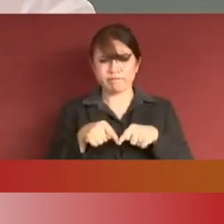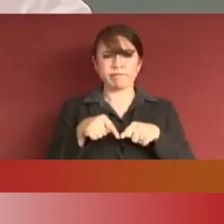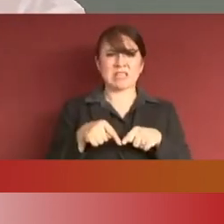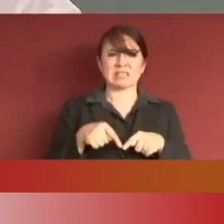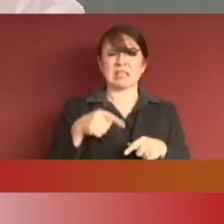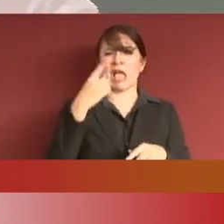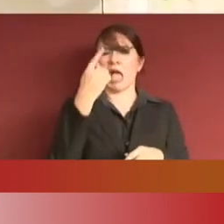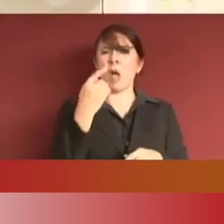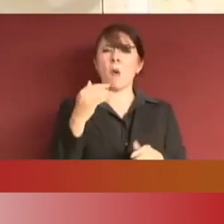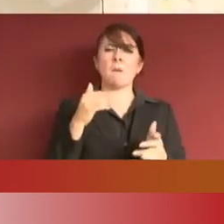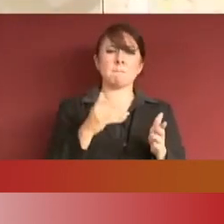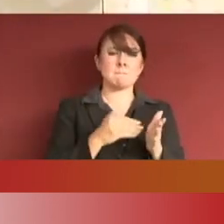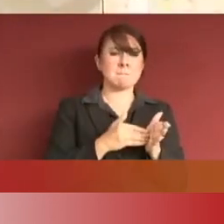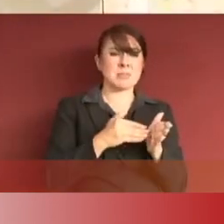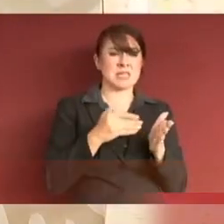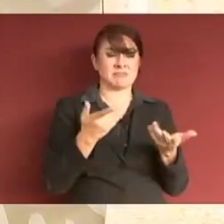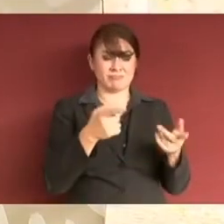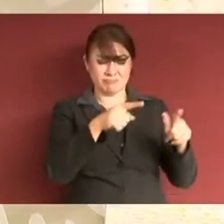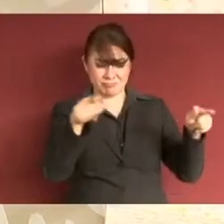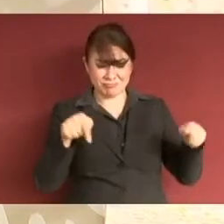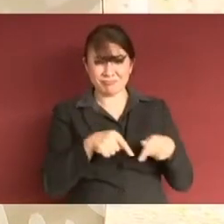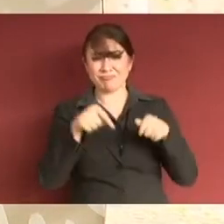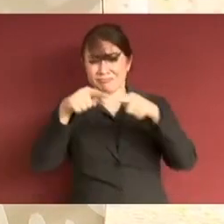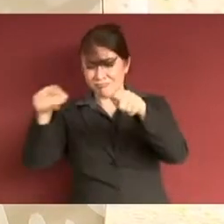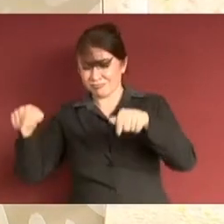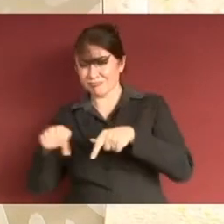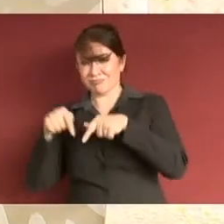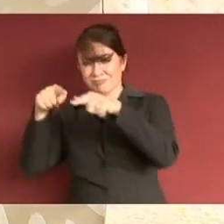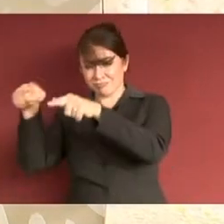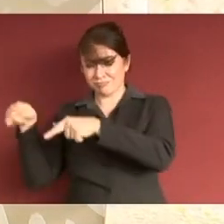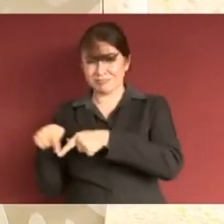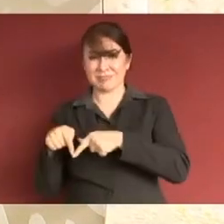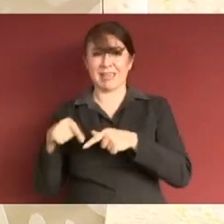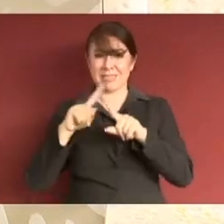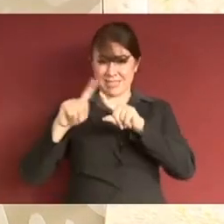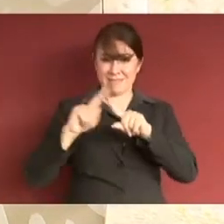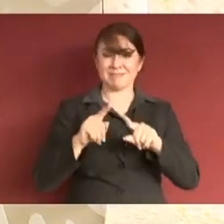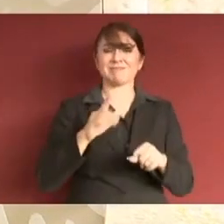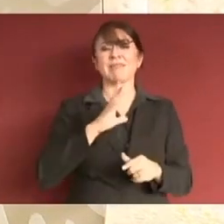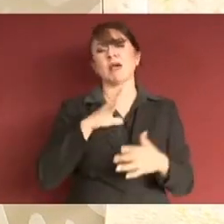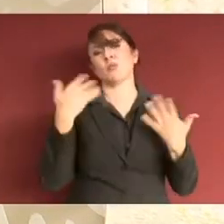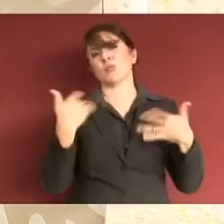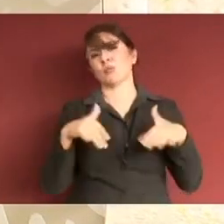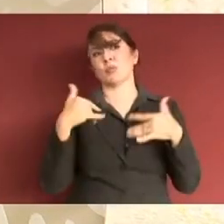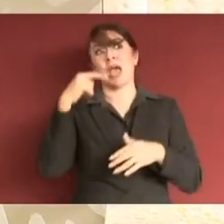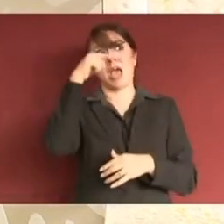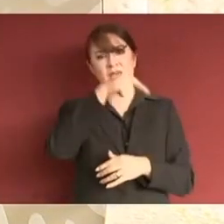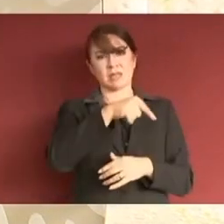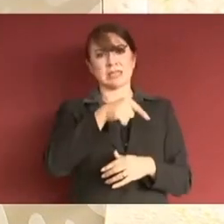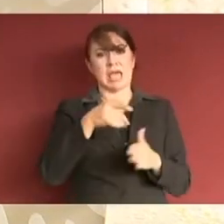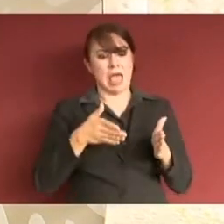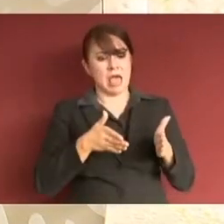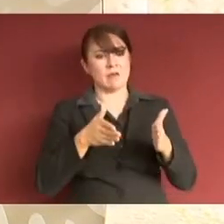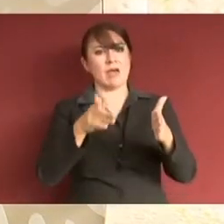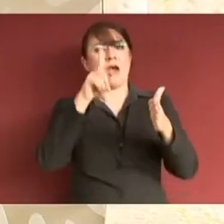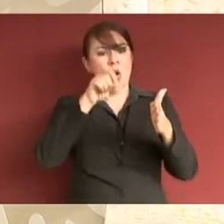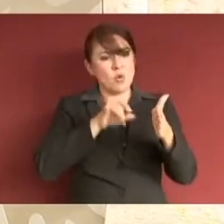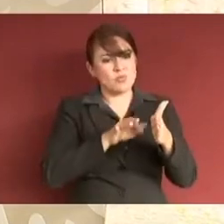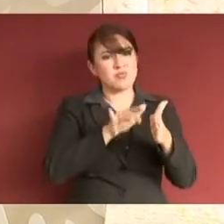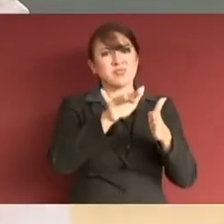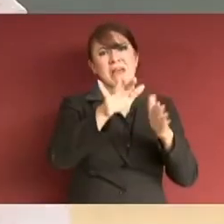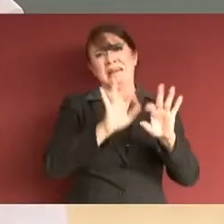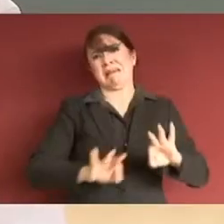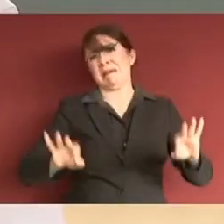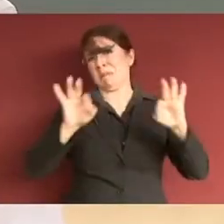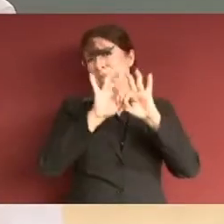Es, en efecto, la obra hidráulica agrícola más importante del gobierno.